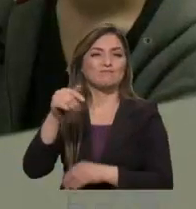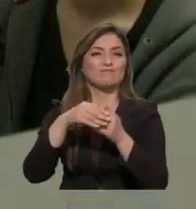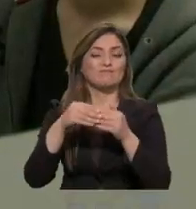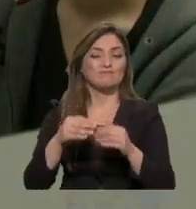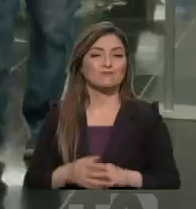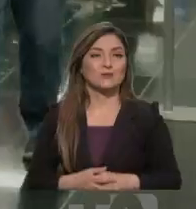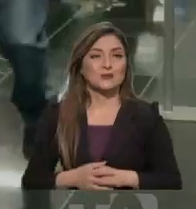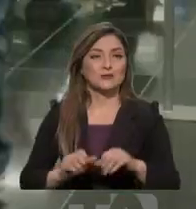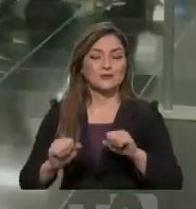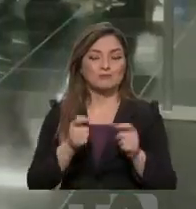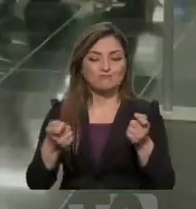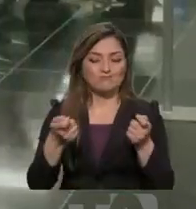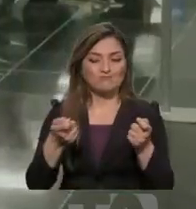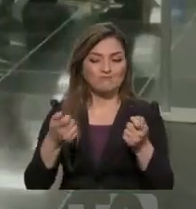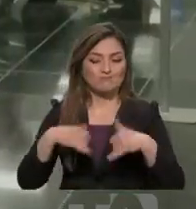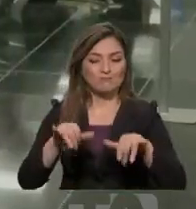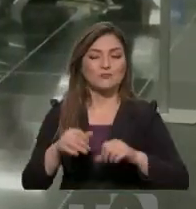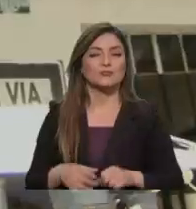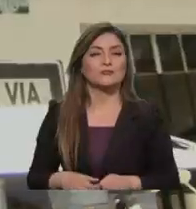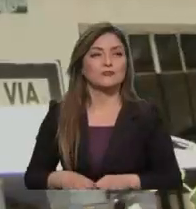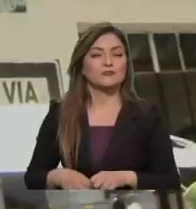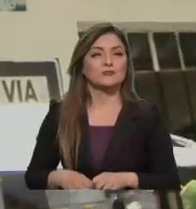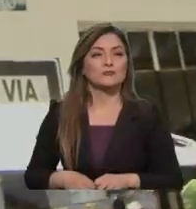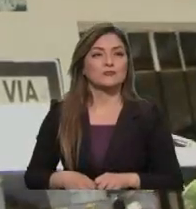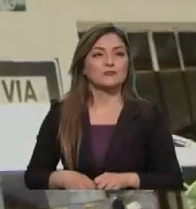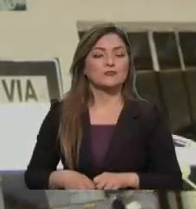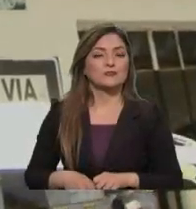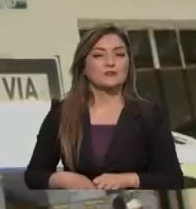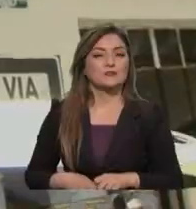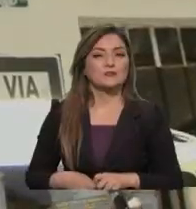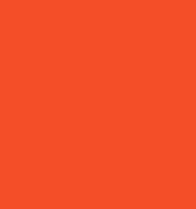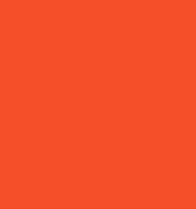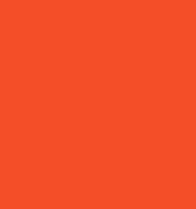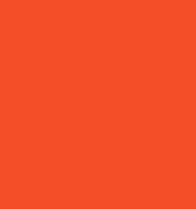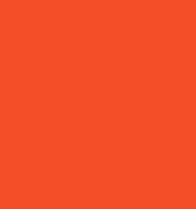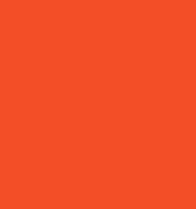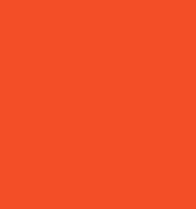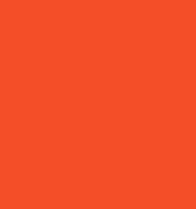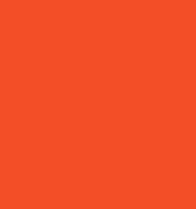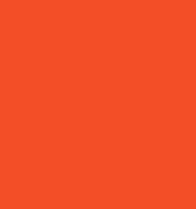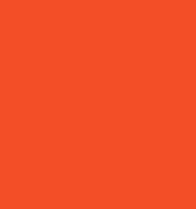anunciaron más acciones de control en este caso. En Quito, Andrea Samaniego, 24 horas.